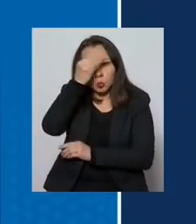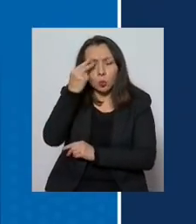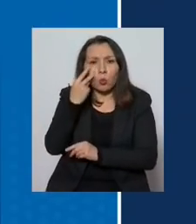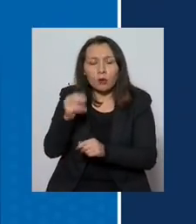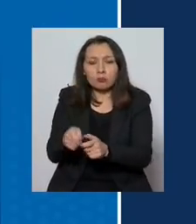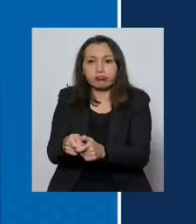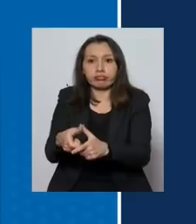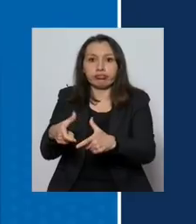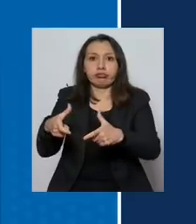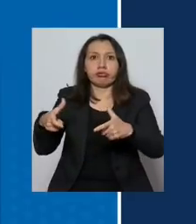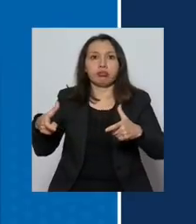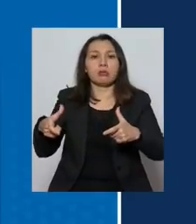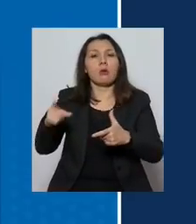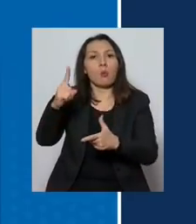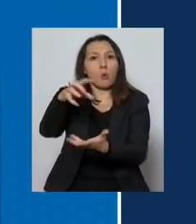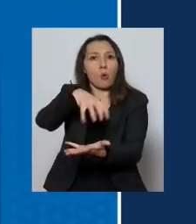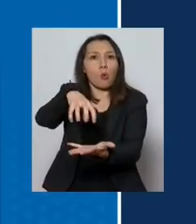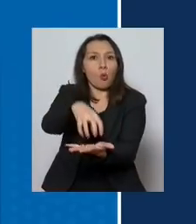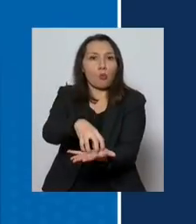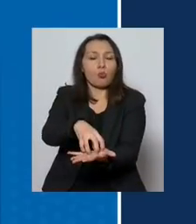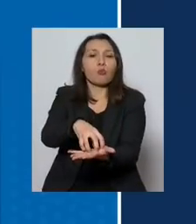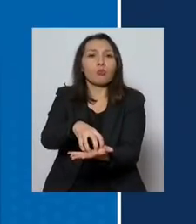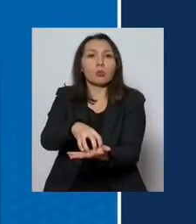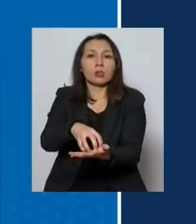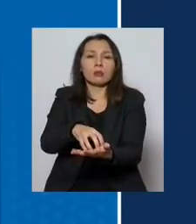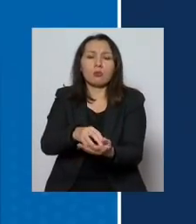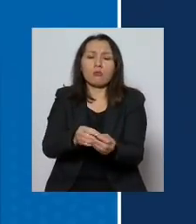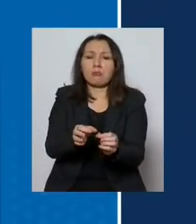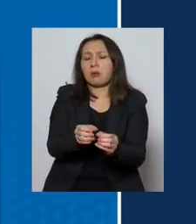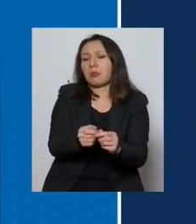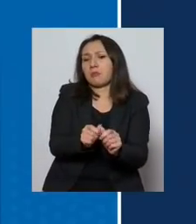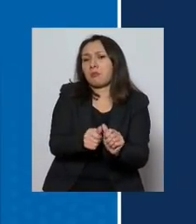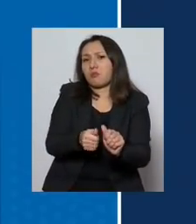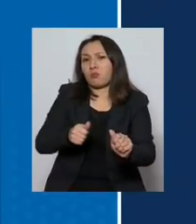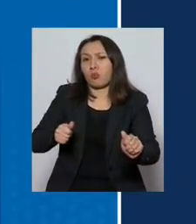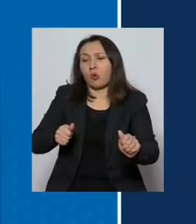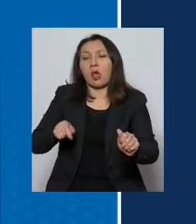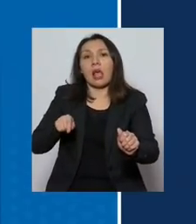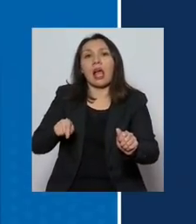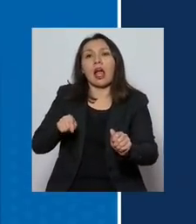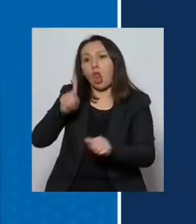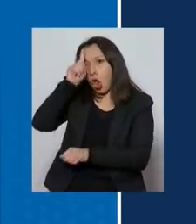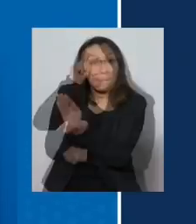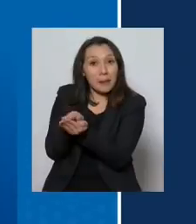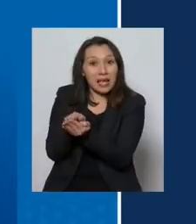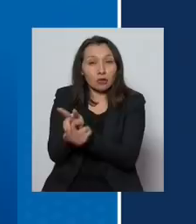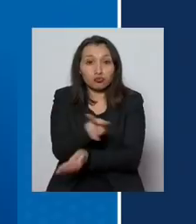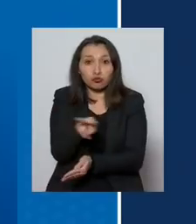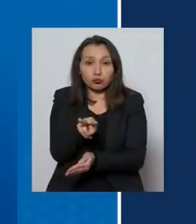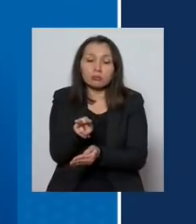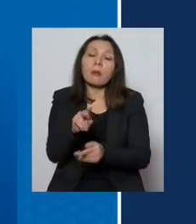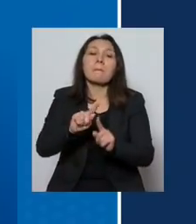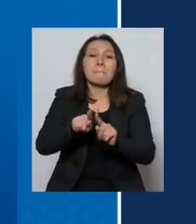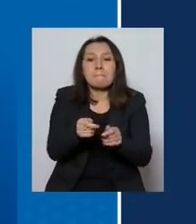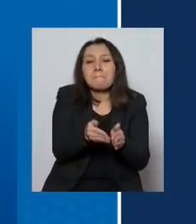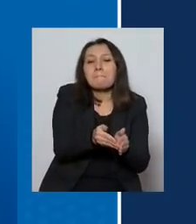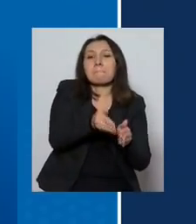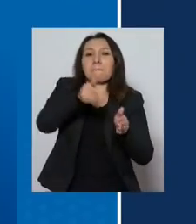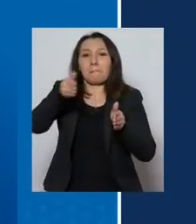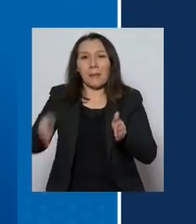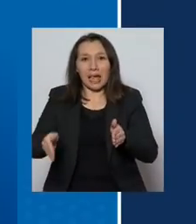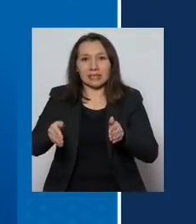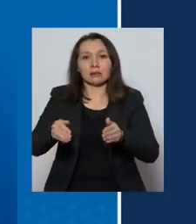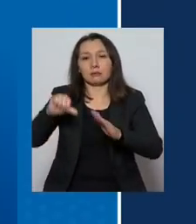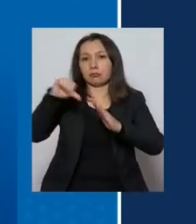de casos en una comuna que está muy lejana de centros hospitalarios. Se renueva